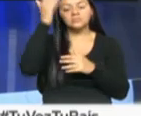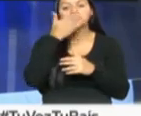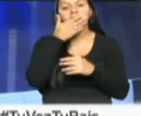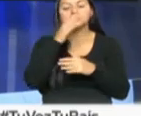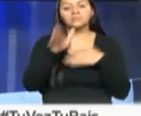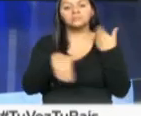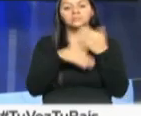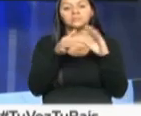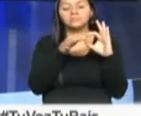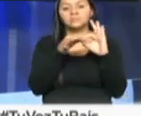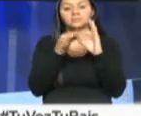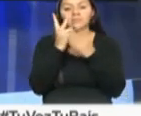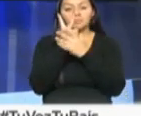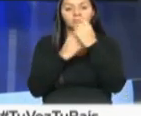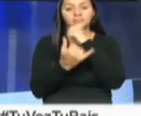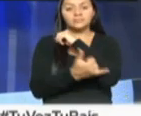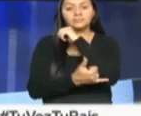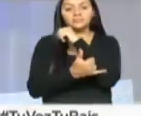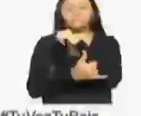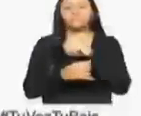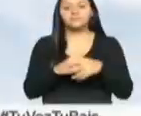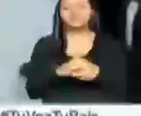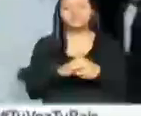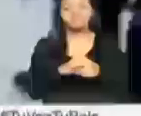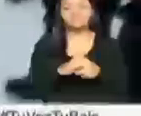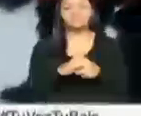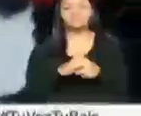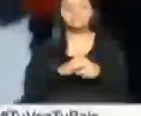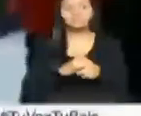las relaciones entre ambos países.